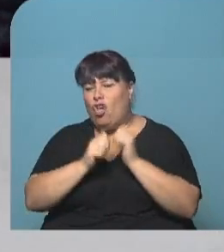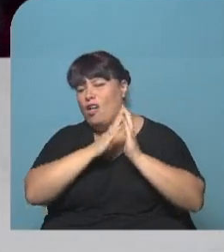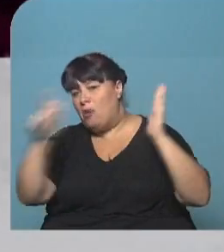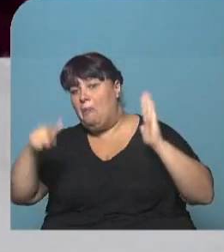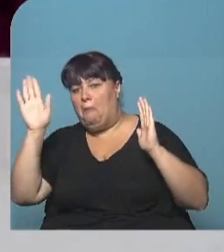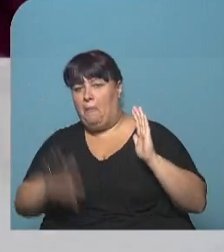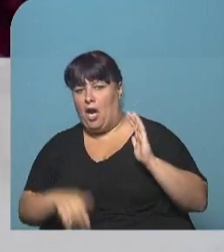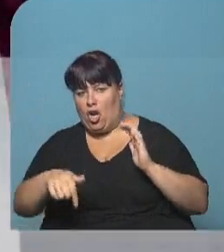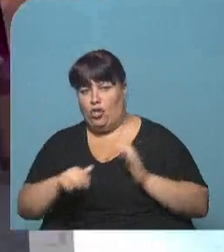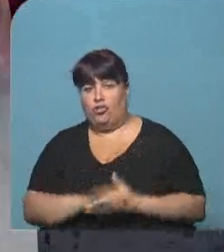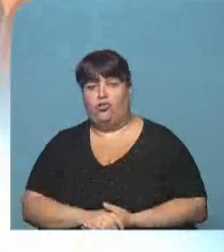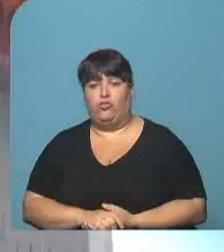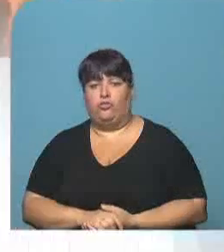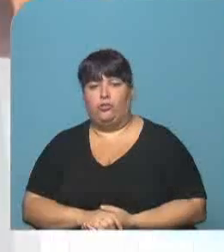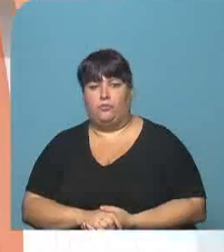su historia.